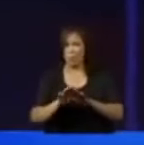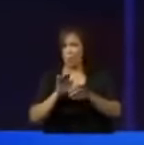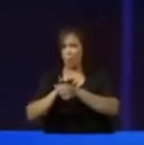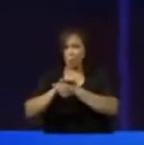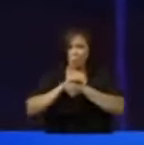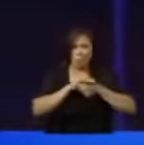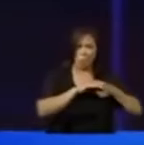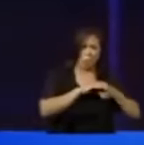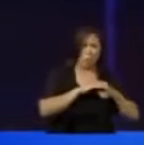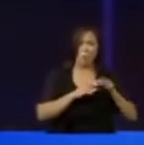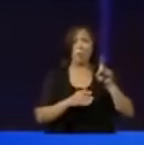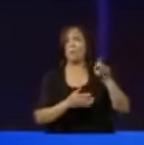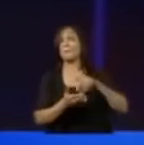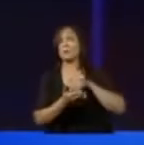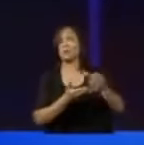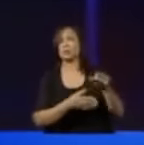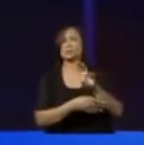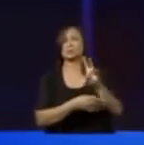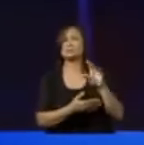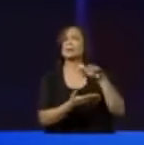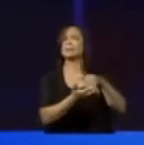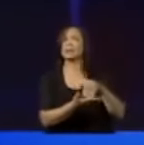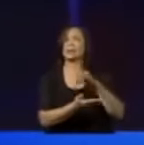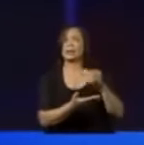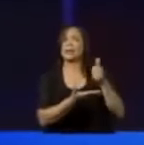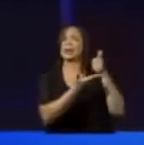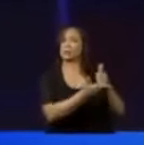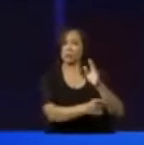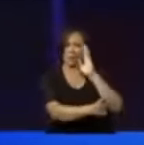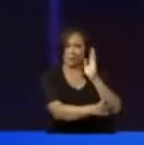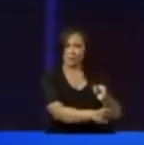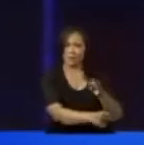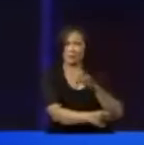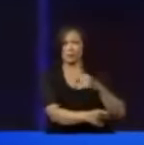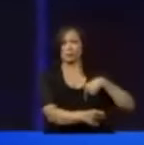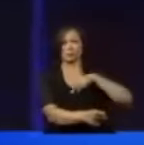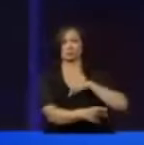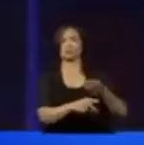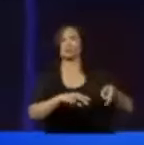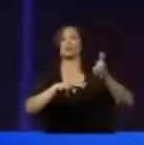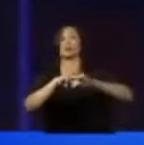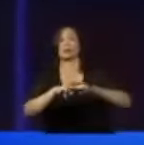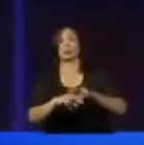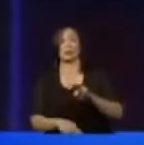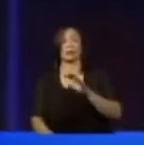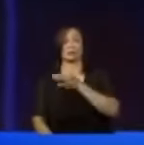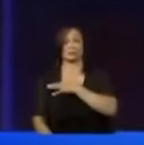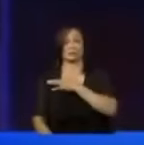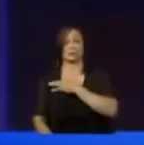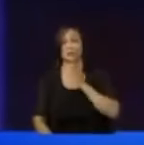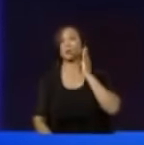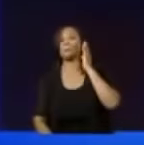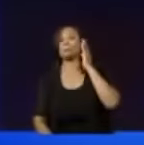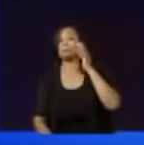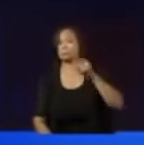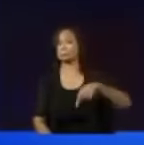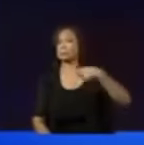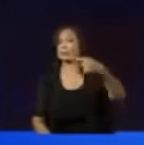alrededor de 1.700.000 personas recibían ayuda directa y nosotros lo llevamos hasta febrero del próximo